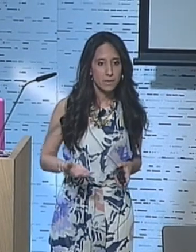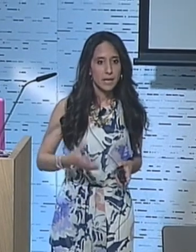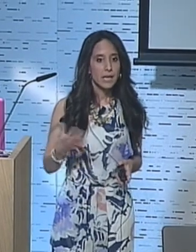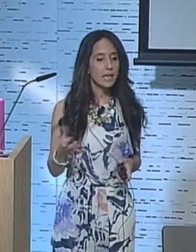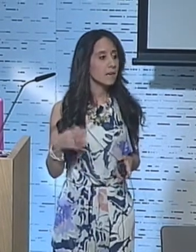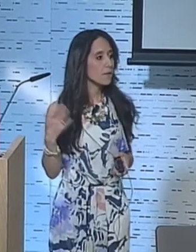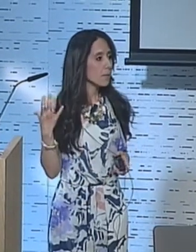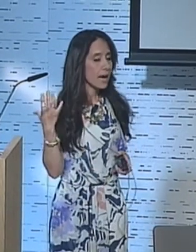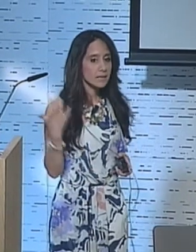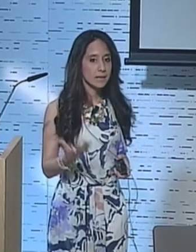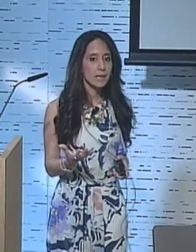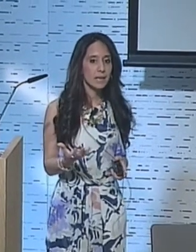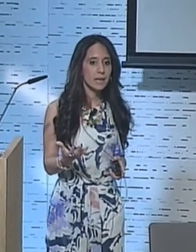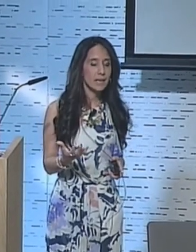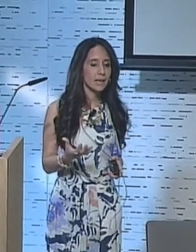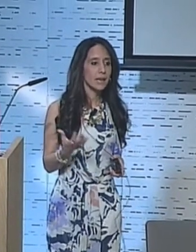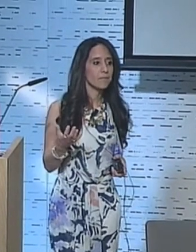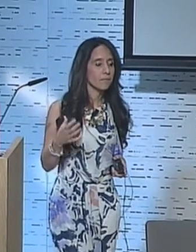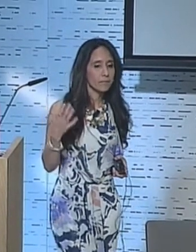arte y